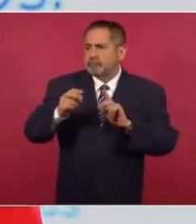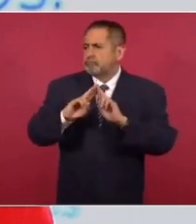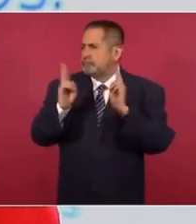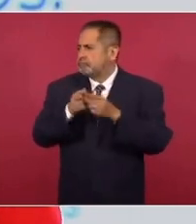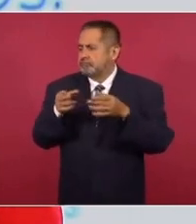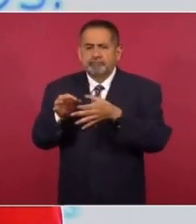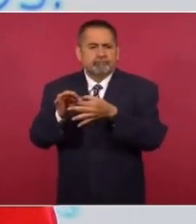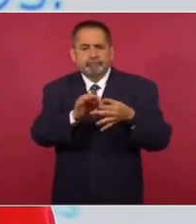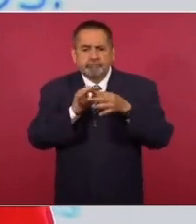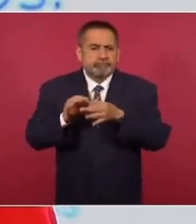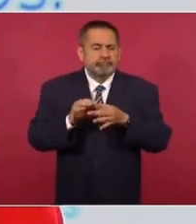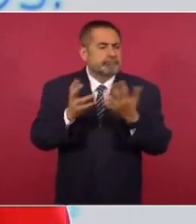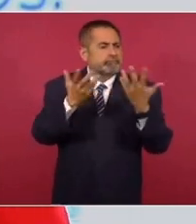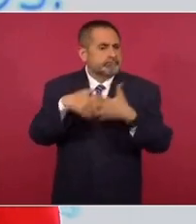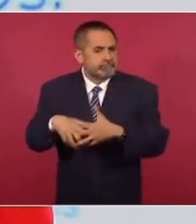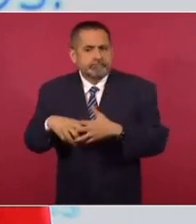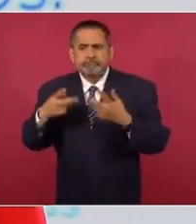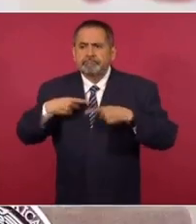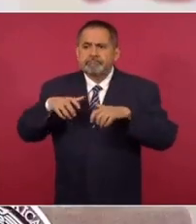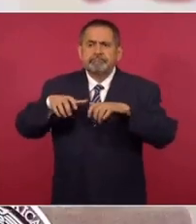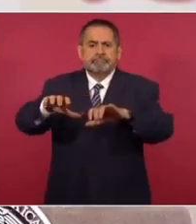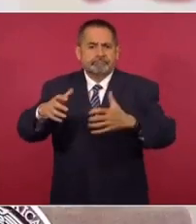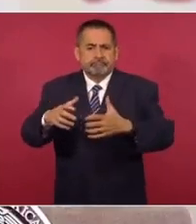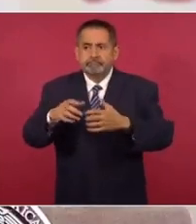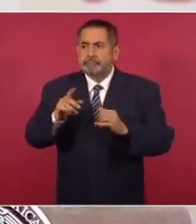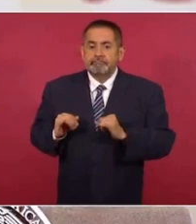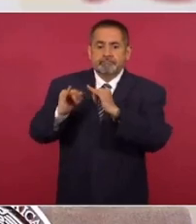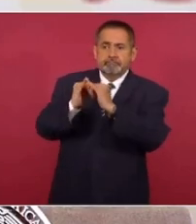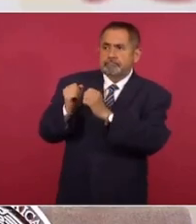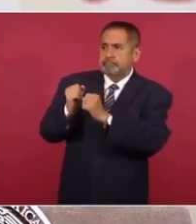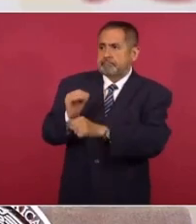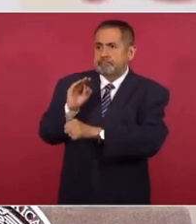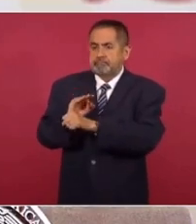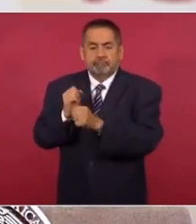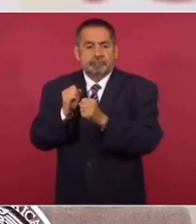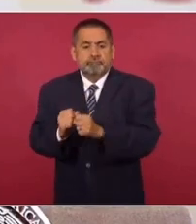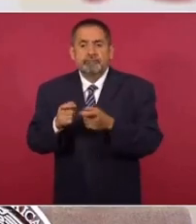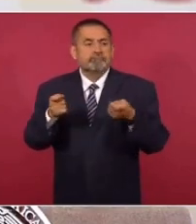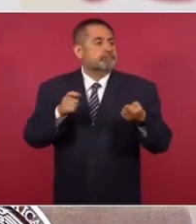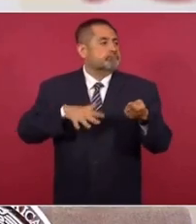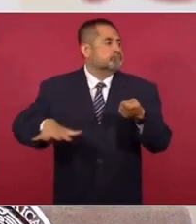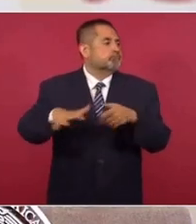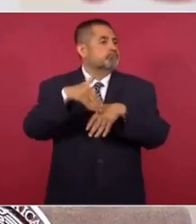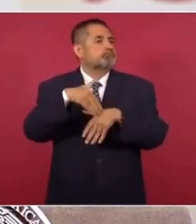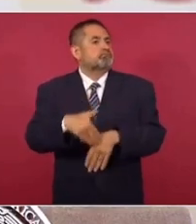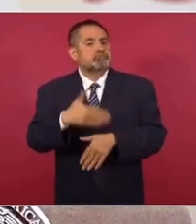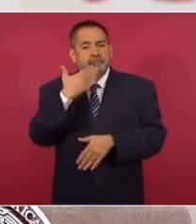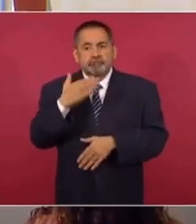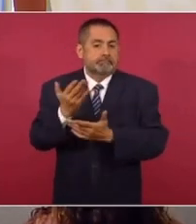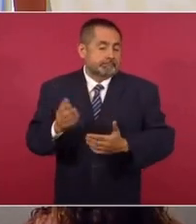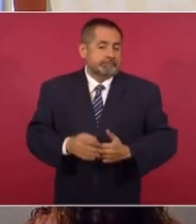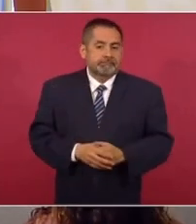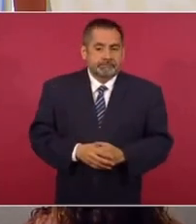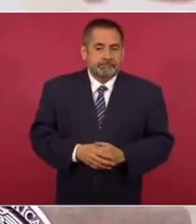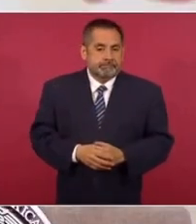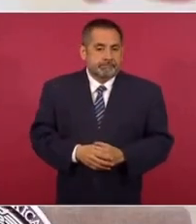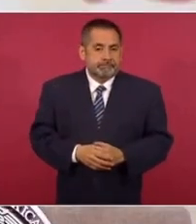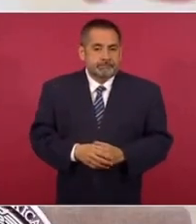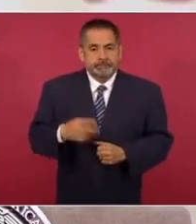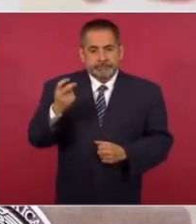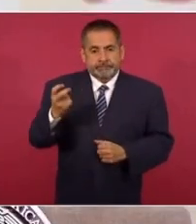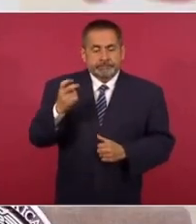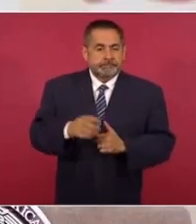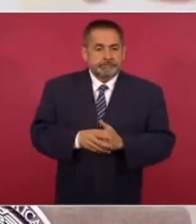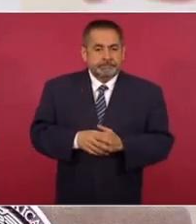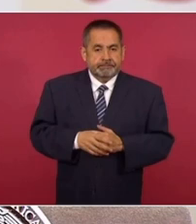nacional, cohesión social, fortalecimiento de las instituciones de gobierno y gobernabilidad democrática. Por eso,